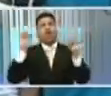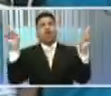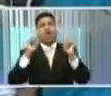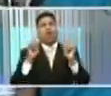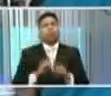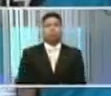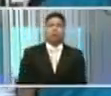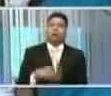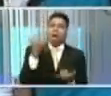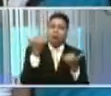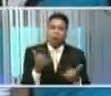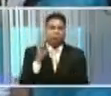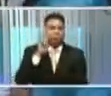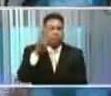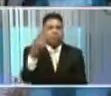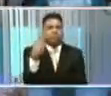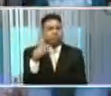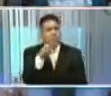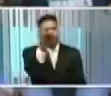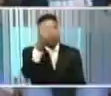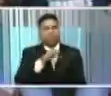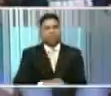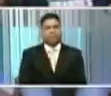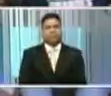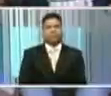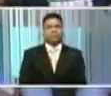Ahora, fíjense ustedes.